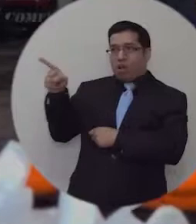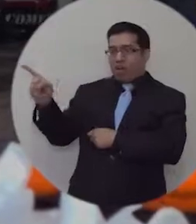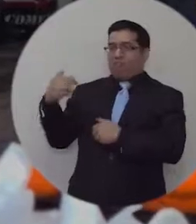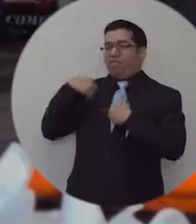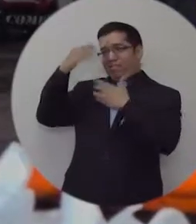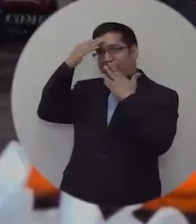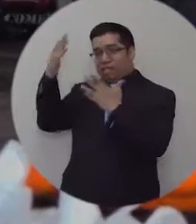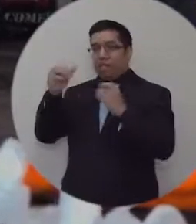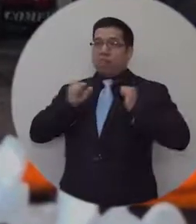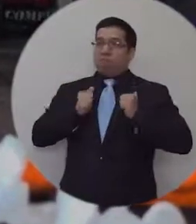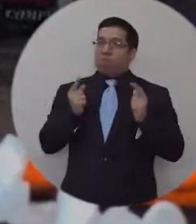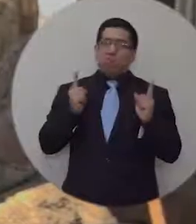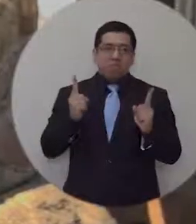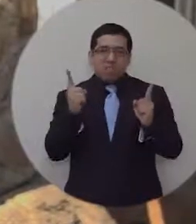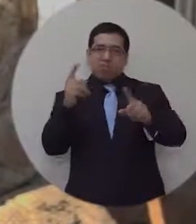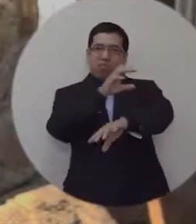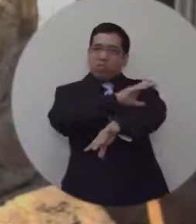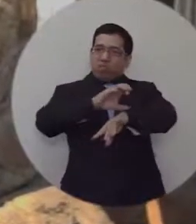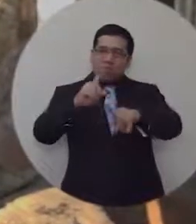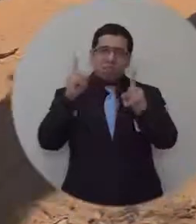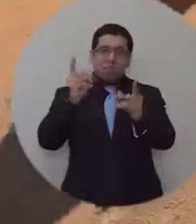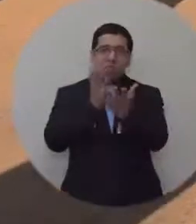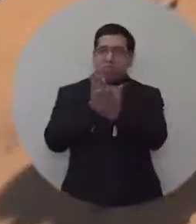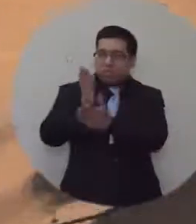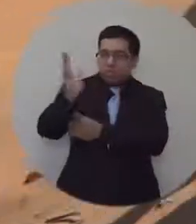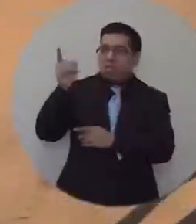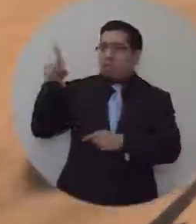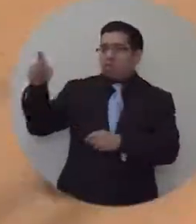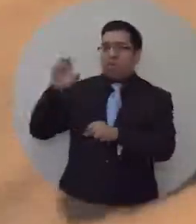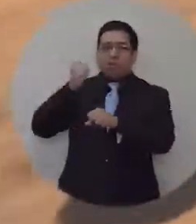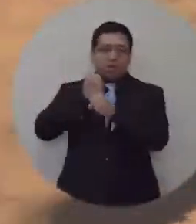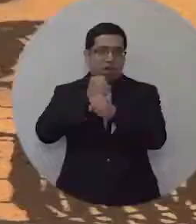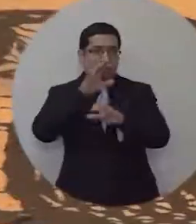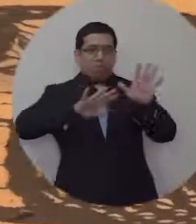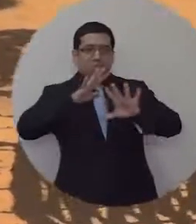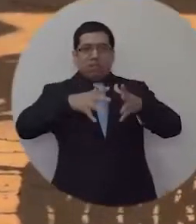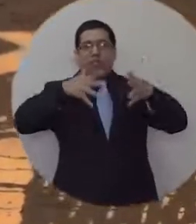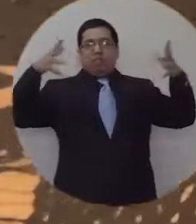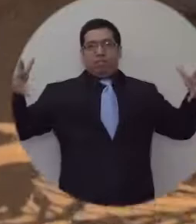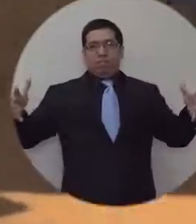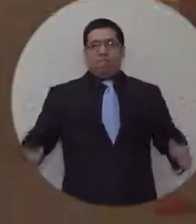ha enviado y espero que siempre siga engrandeciendo todo esto.